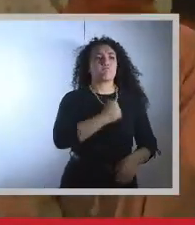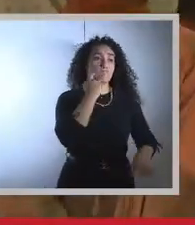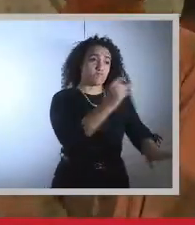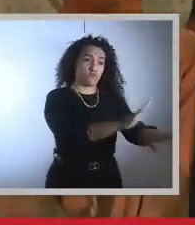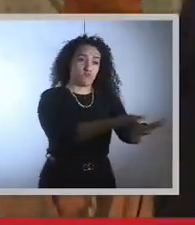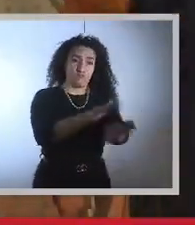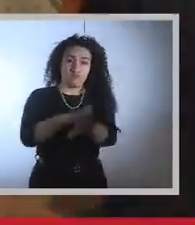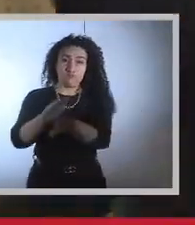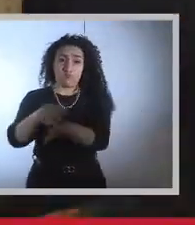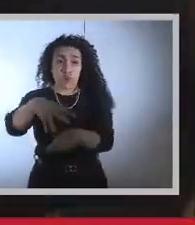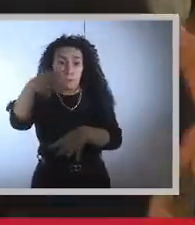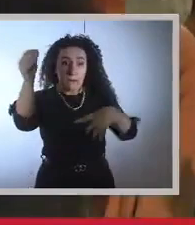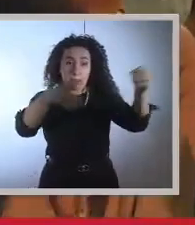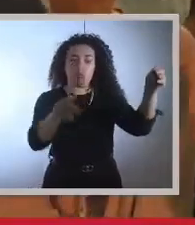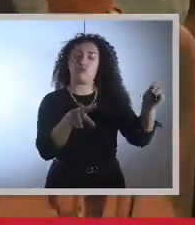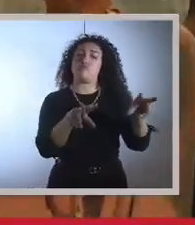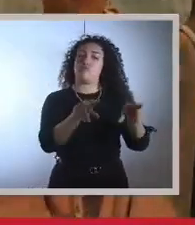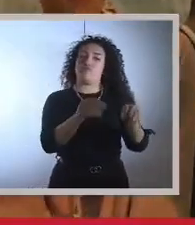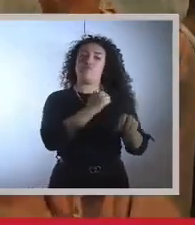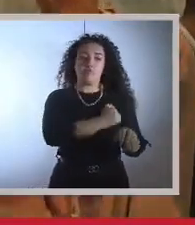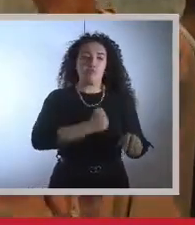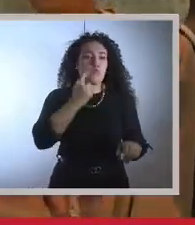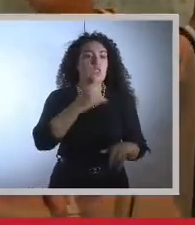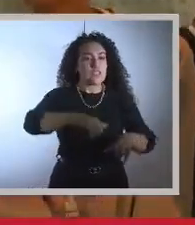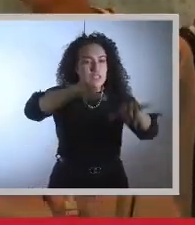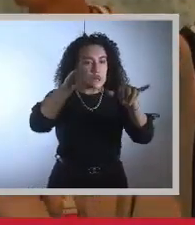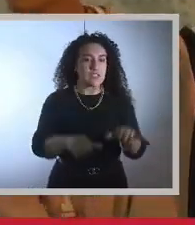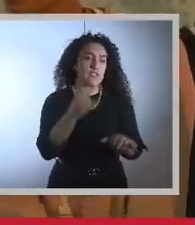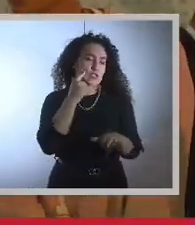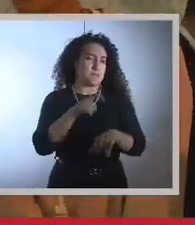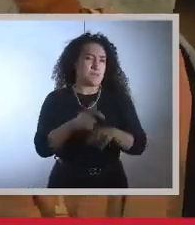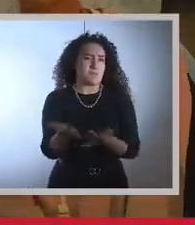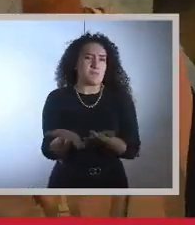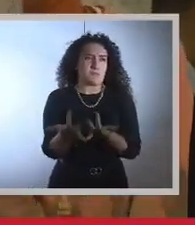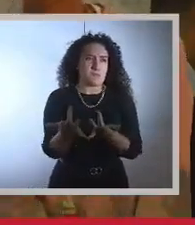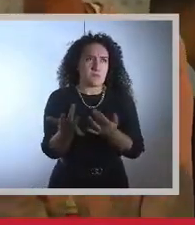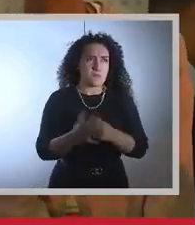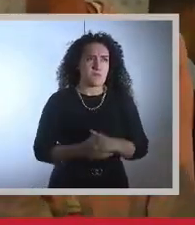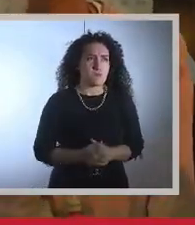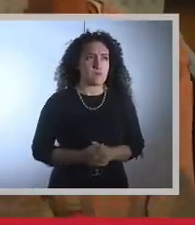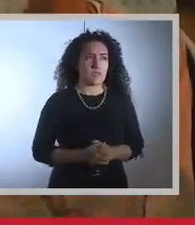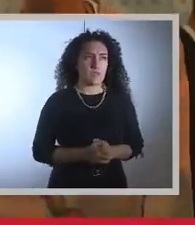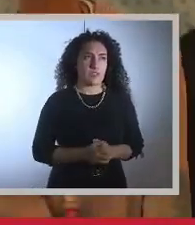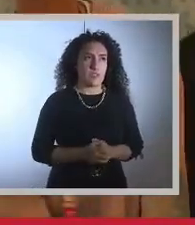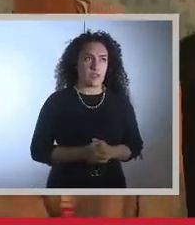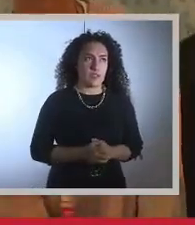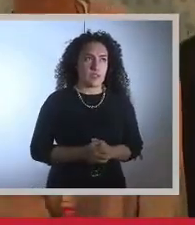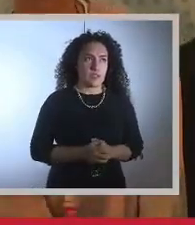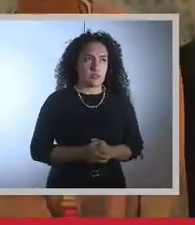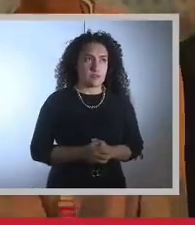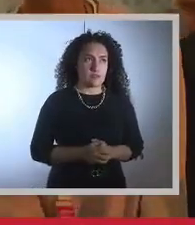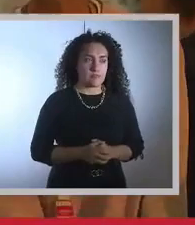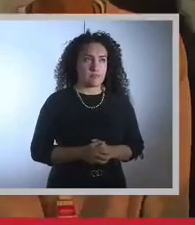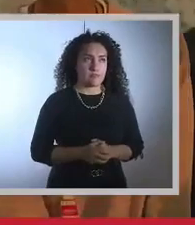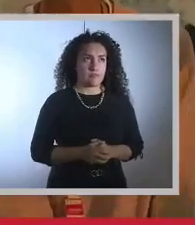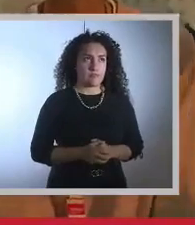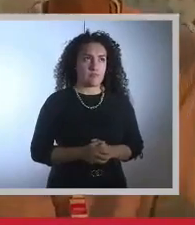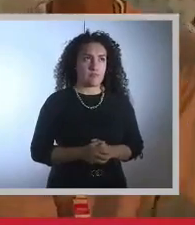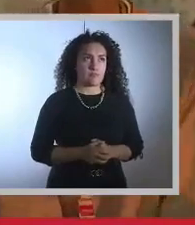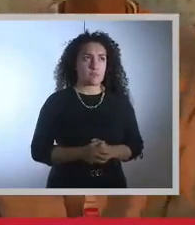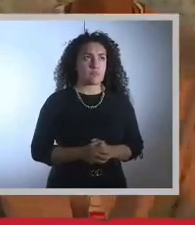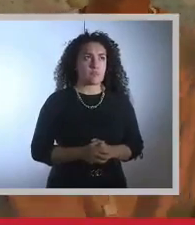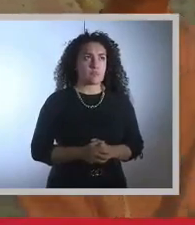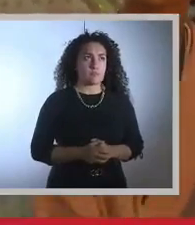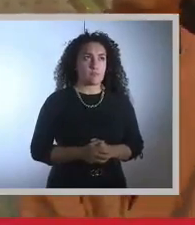Entonces tenemos que esperar porque este es el requisito que tenemos. Bueno, vamos,